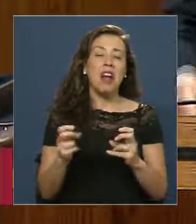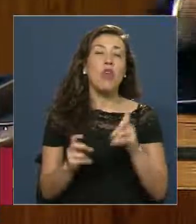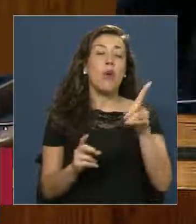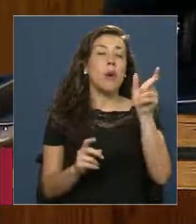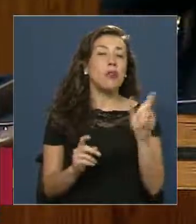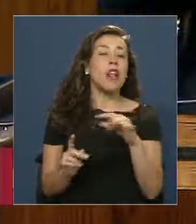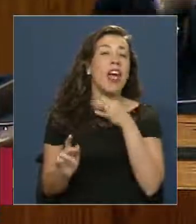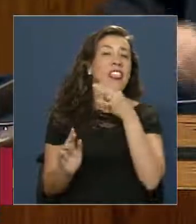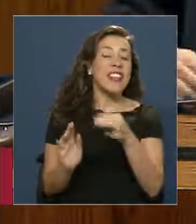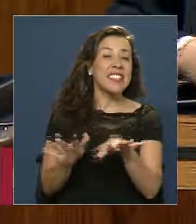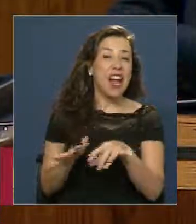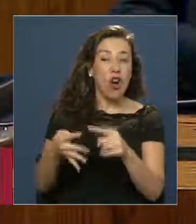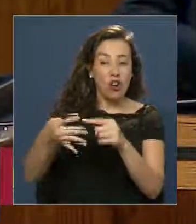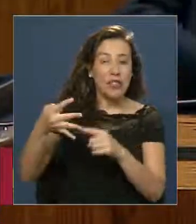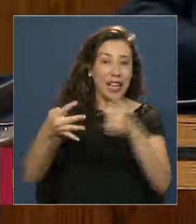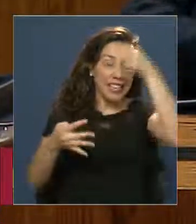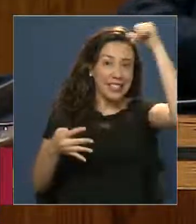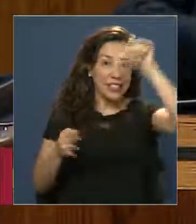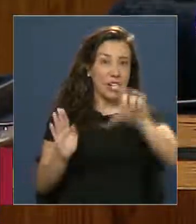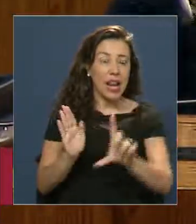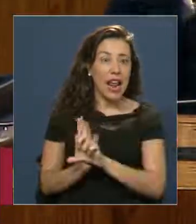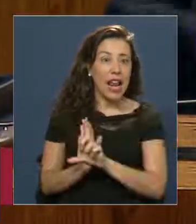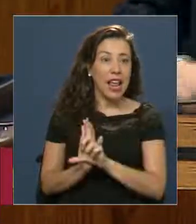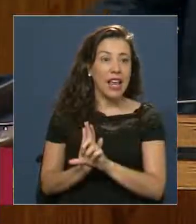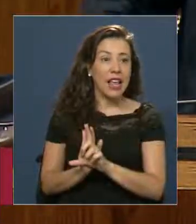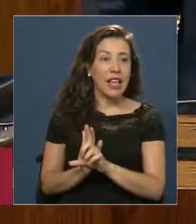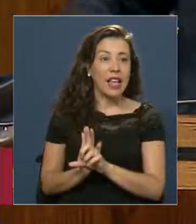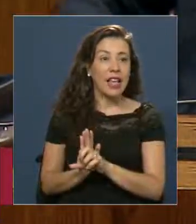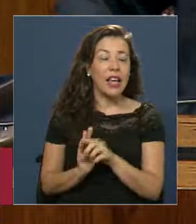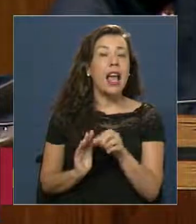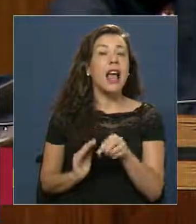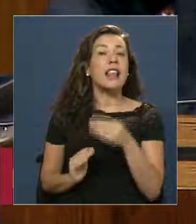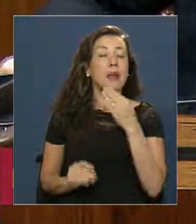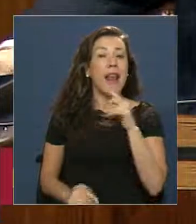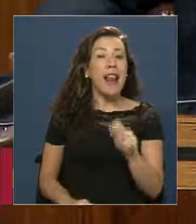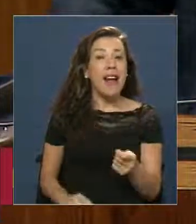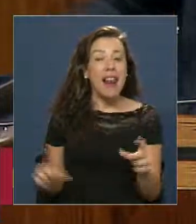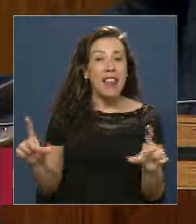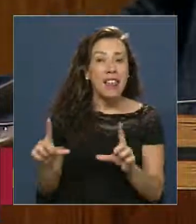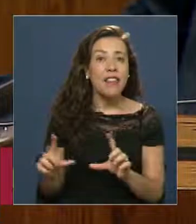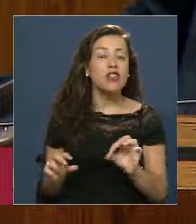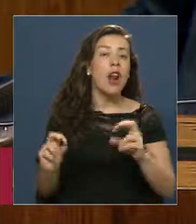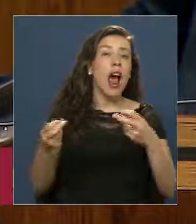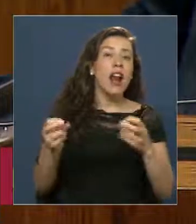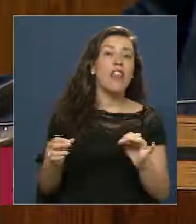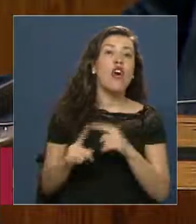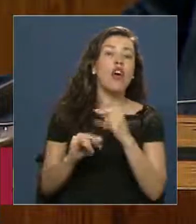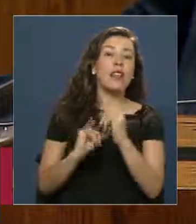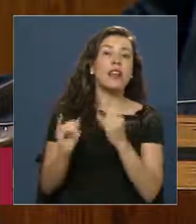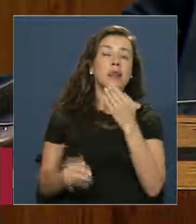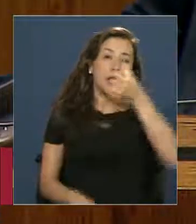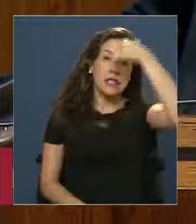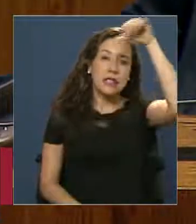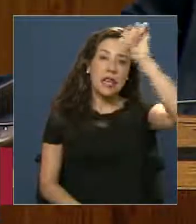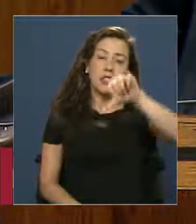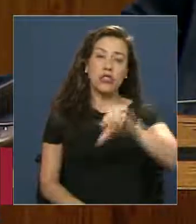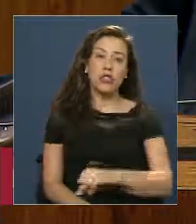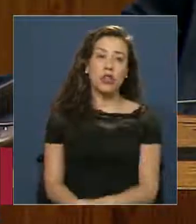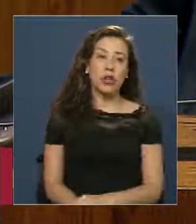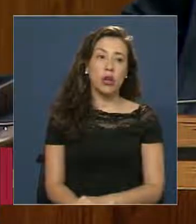estas medidas que son sancionadas por esta ley, el medio queda también sujeto a sanciones e incluso puede